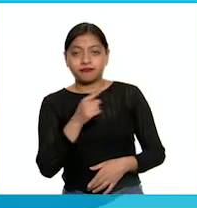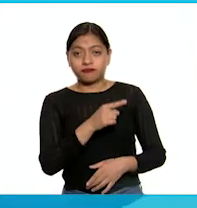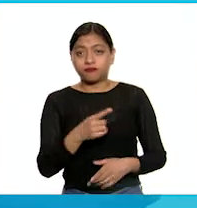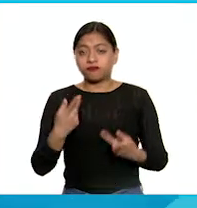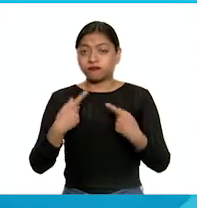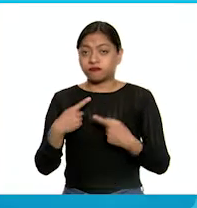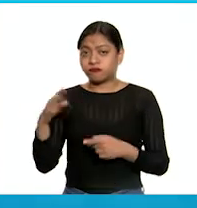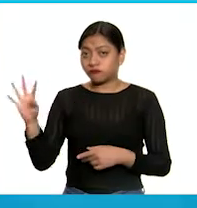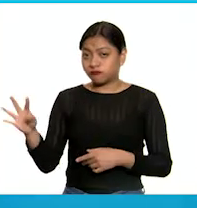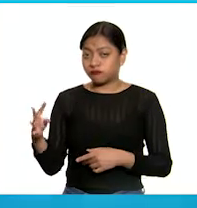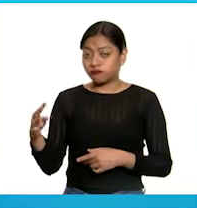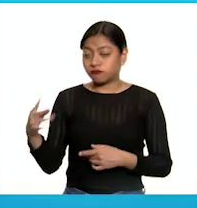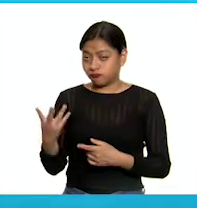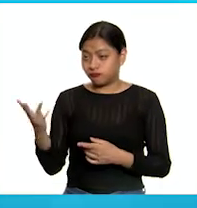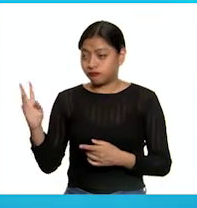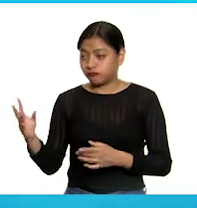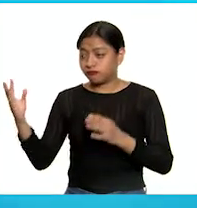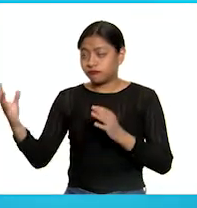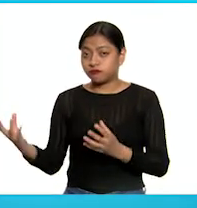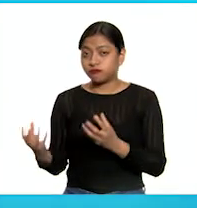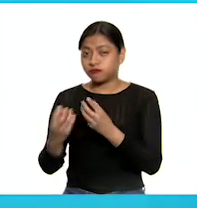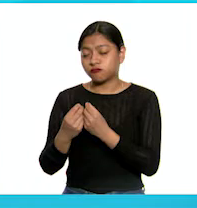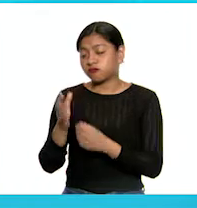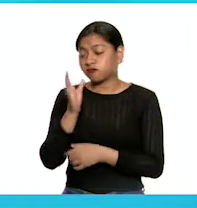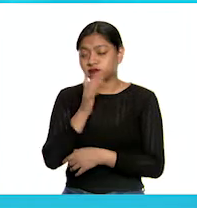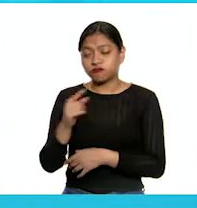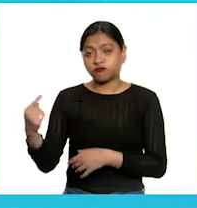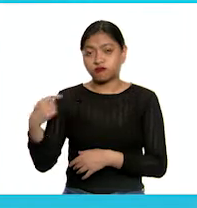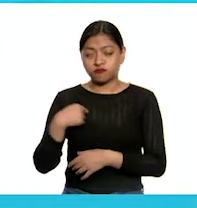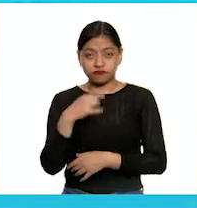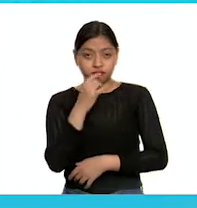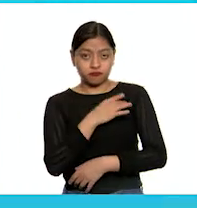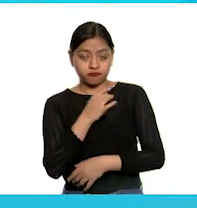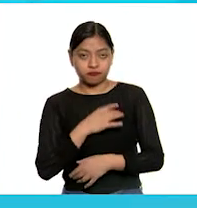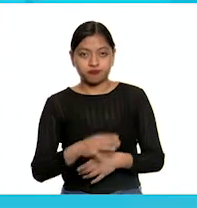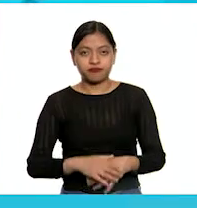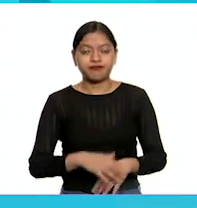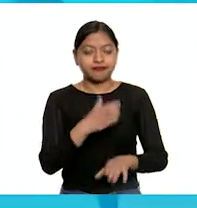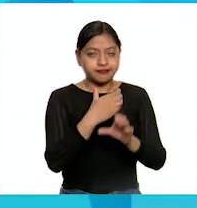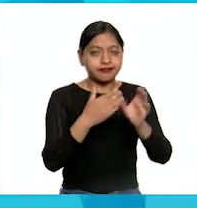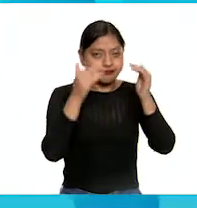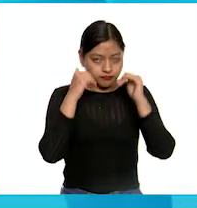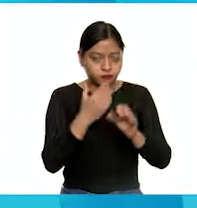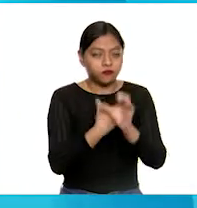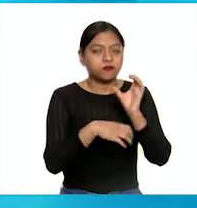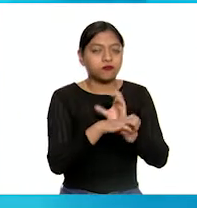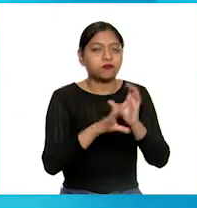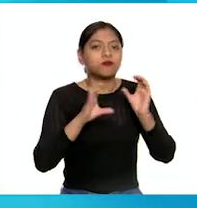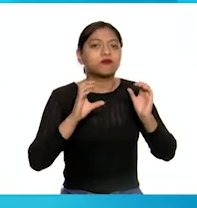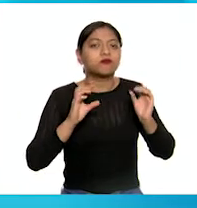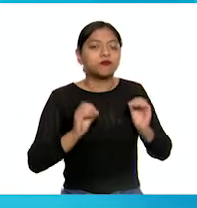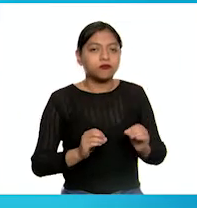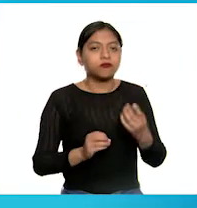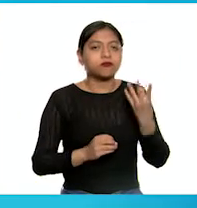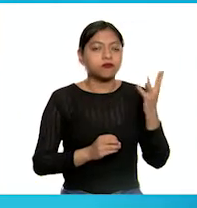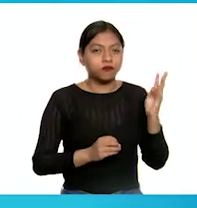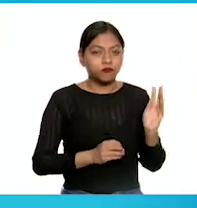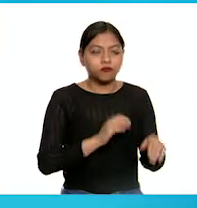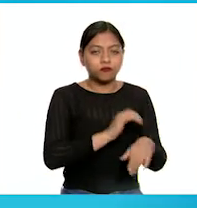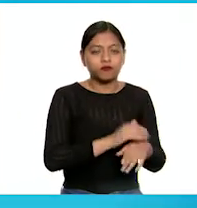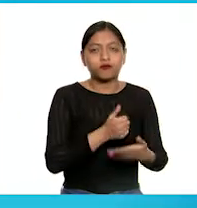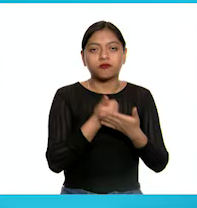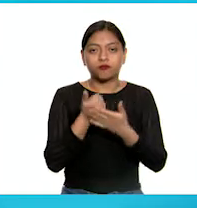criatura gigante. Objetos o amigos que lo ayudan: ballena,